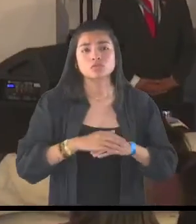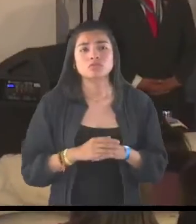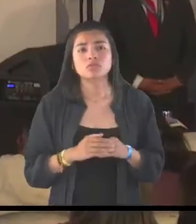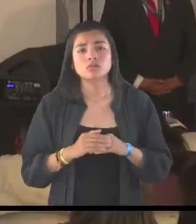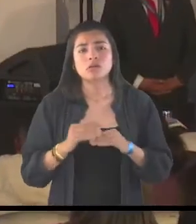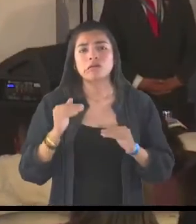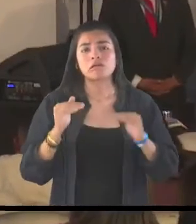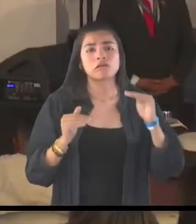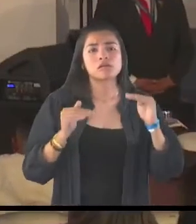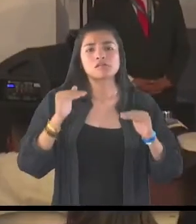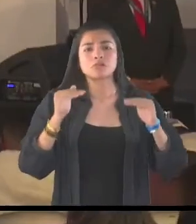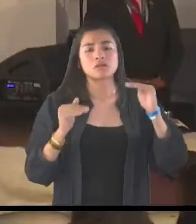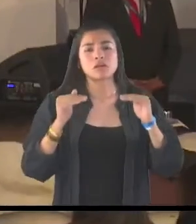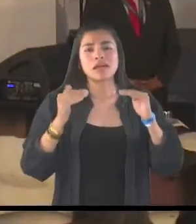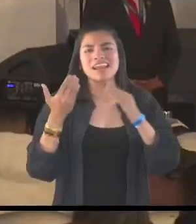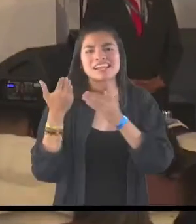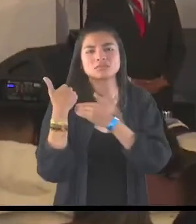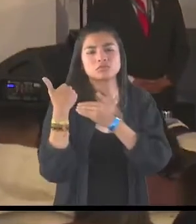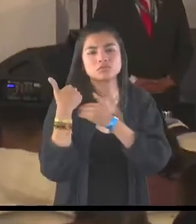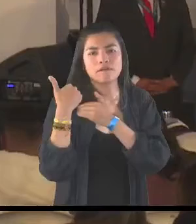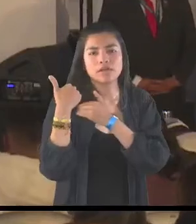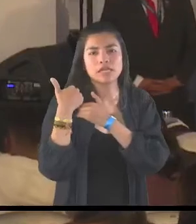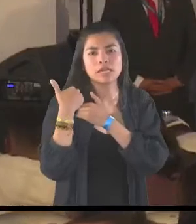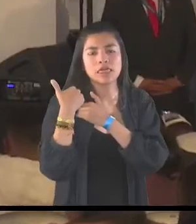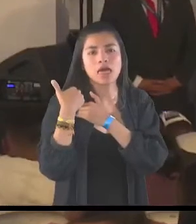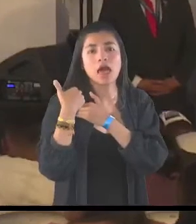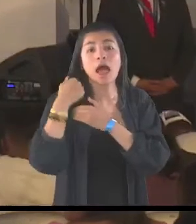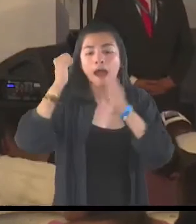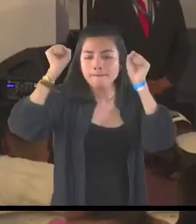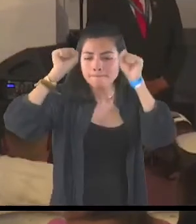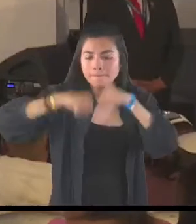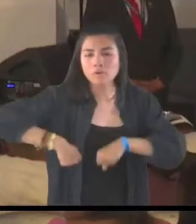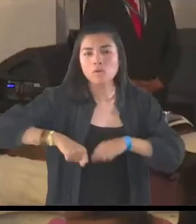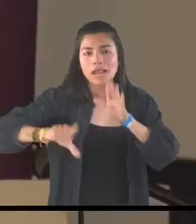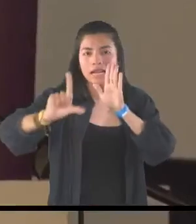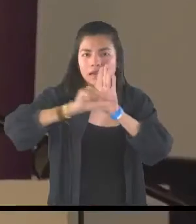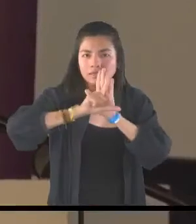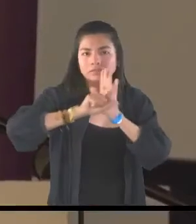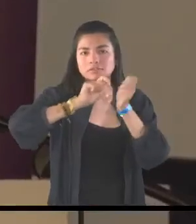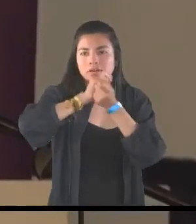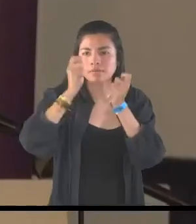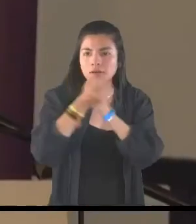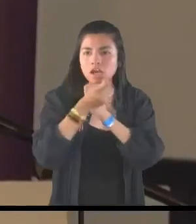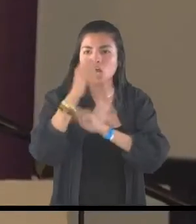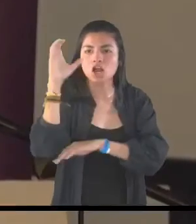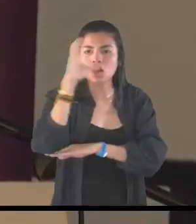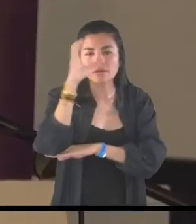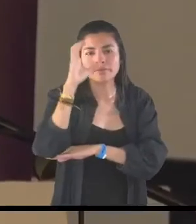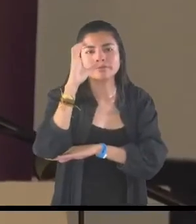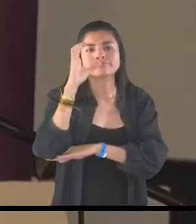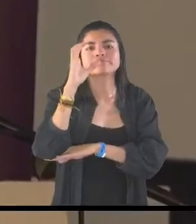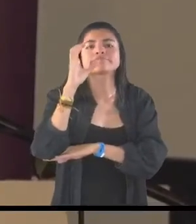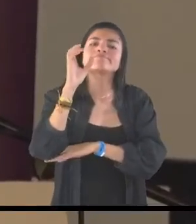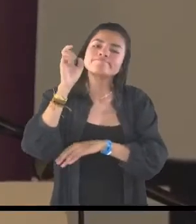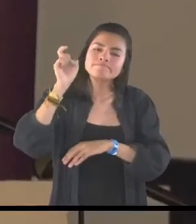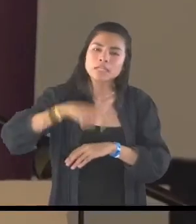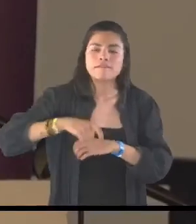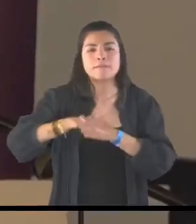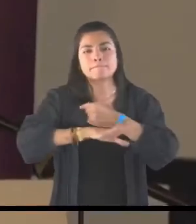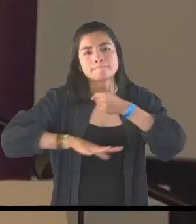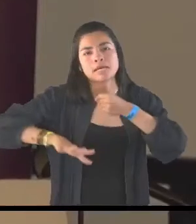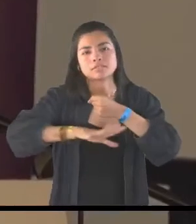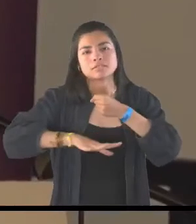su responsabilidad de aprobar unas leyes para cambiar a Colombia, lo tenemos que hacer desde las